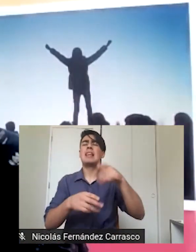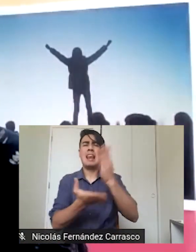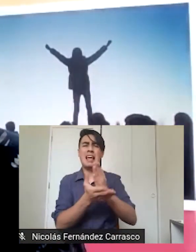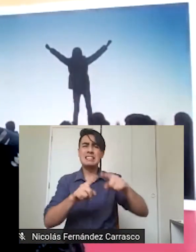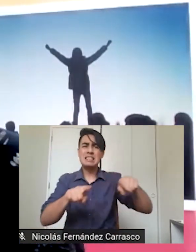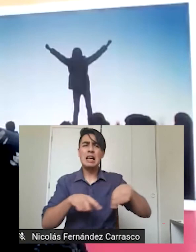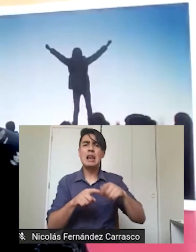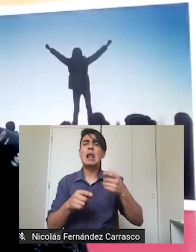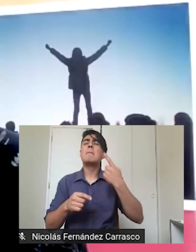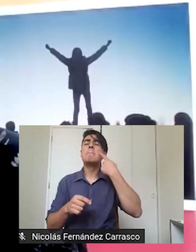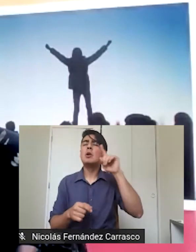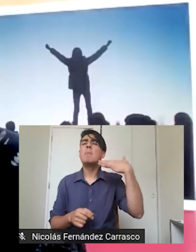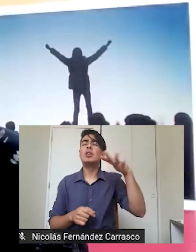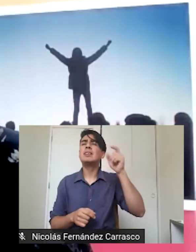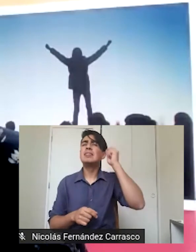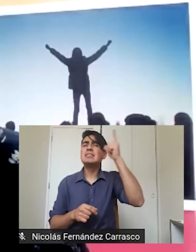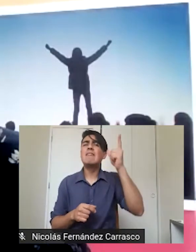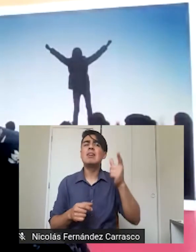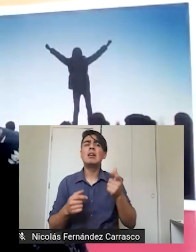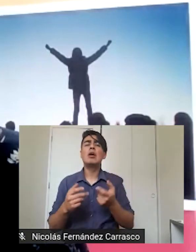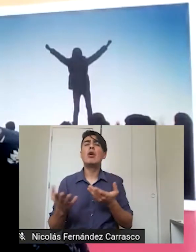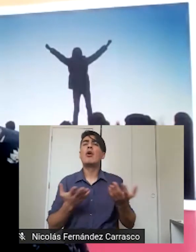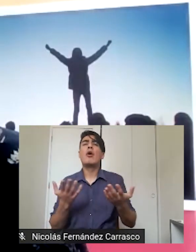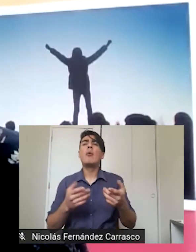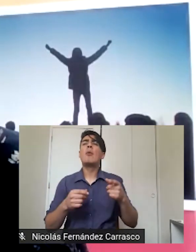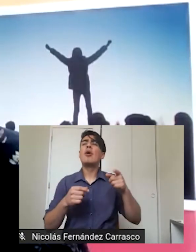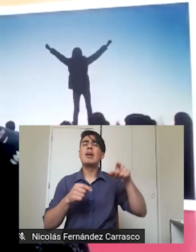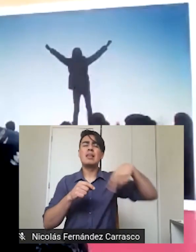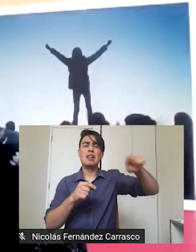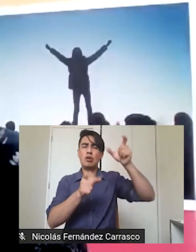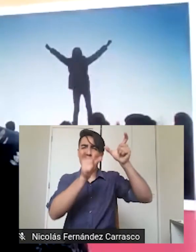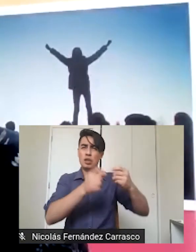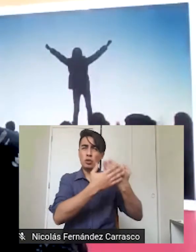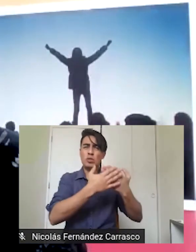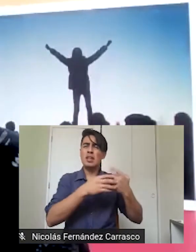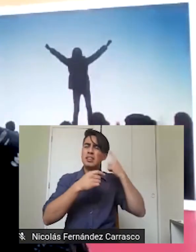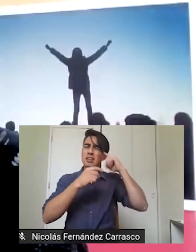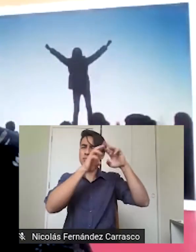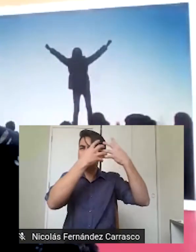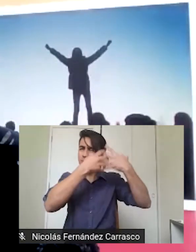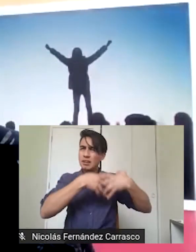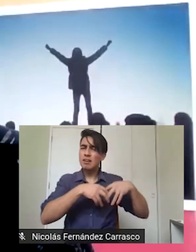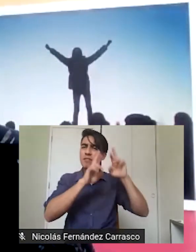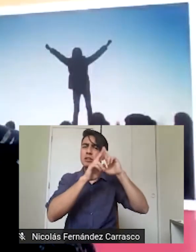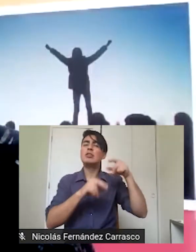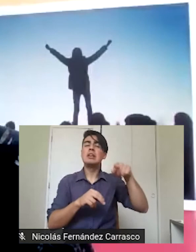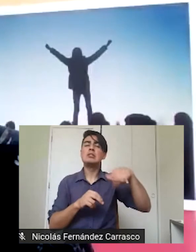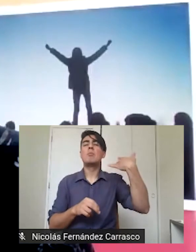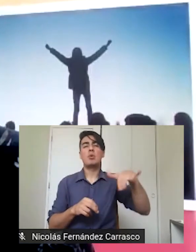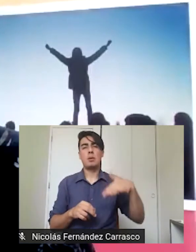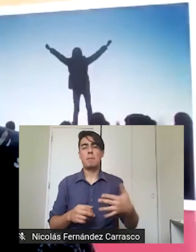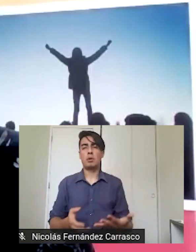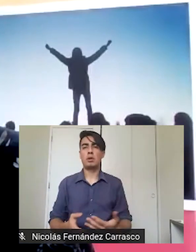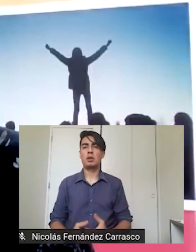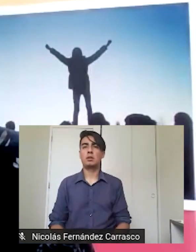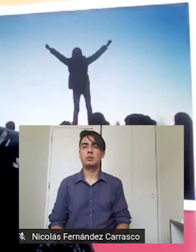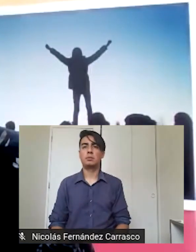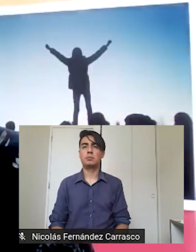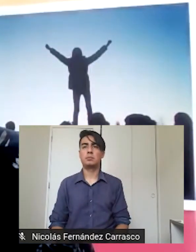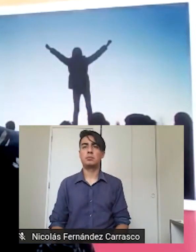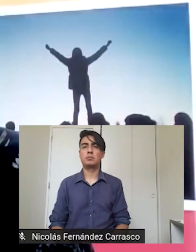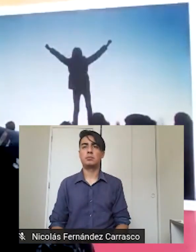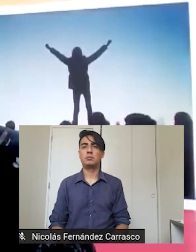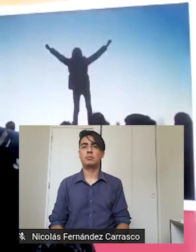permitido, pero hay que saber cómo nutrir esa reacción, esa reflexión. Es una consideración muy importante.